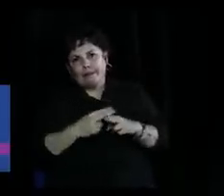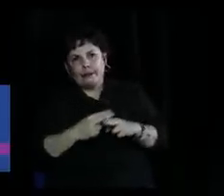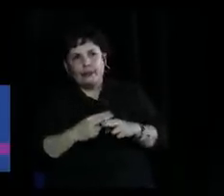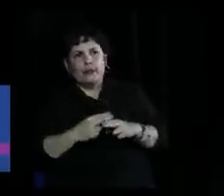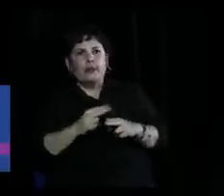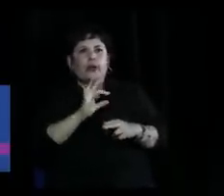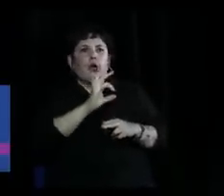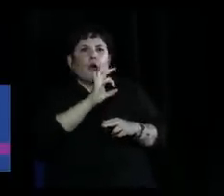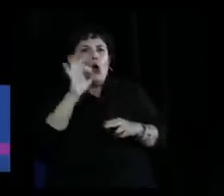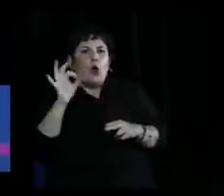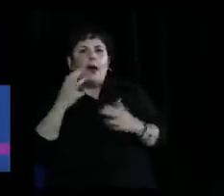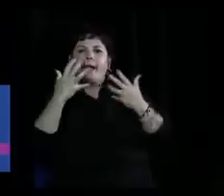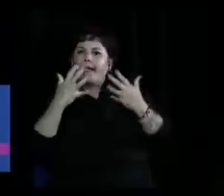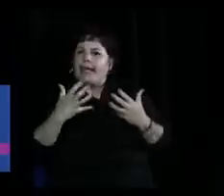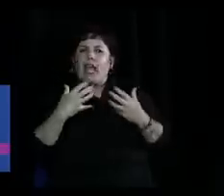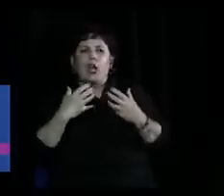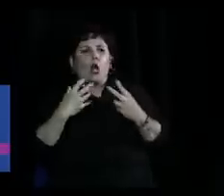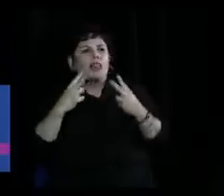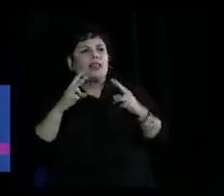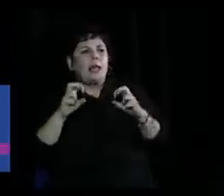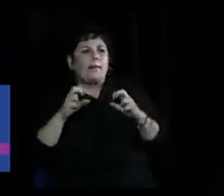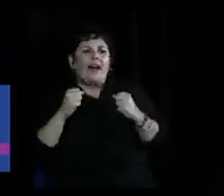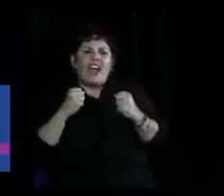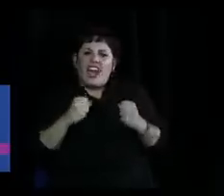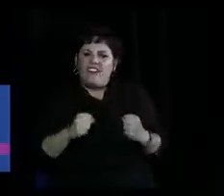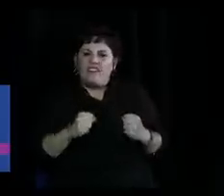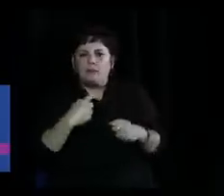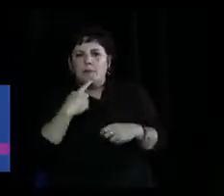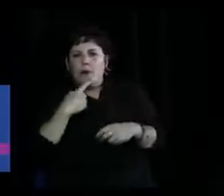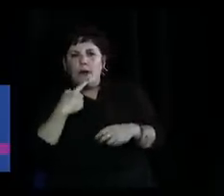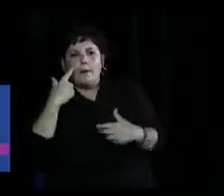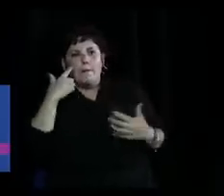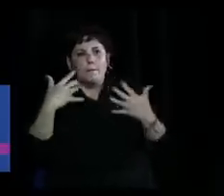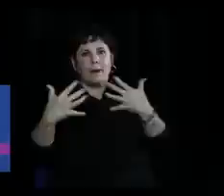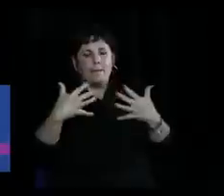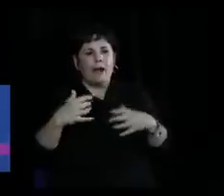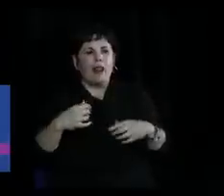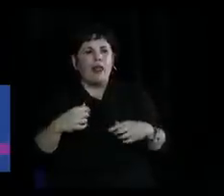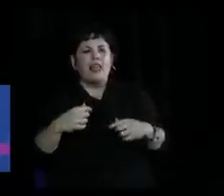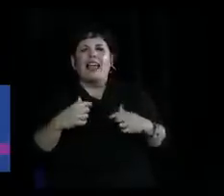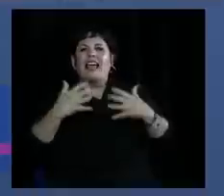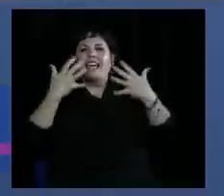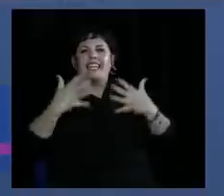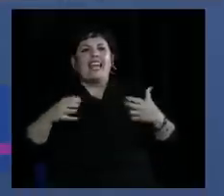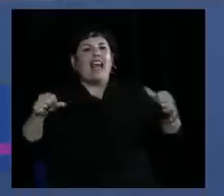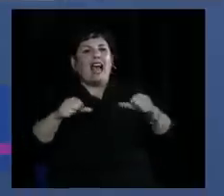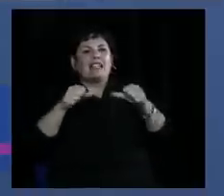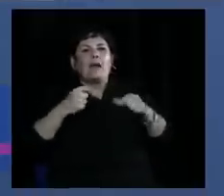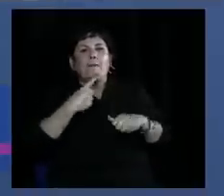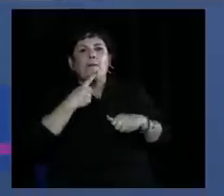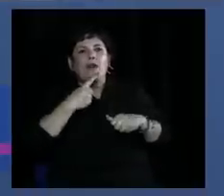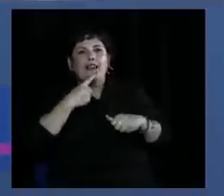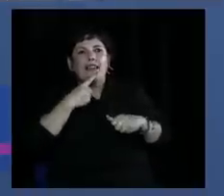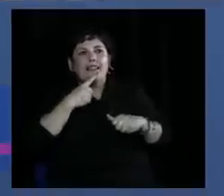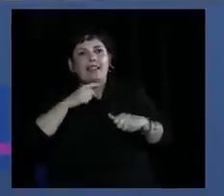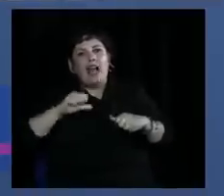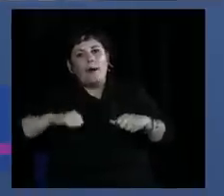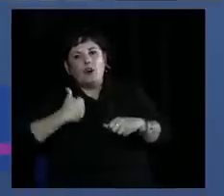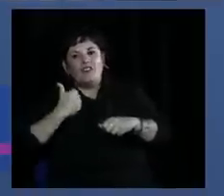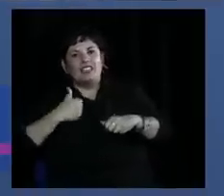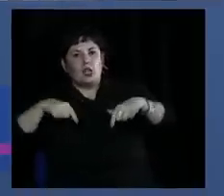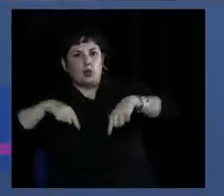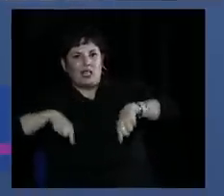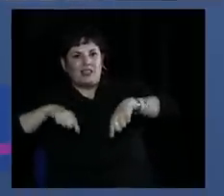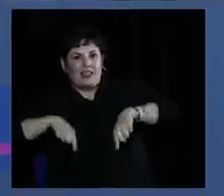hacer un énfasis en lo político, es que me parece que quieren hacer política a través de las intendencias. Que ya lo querían hacer.